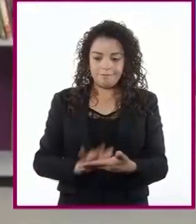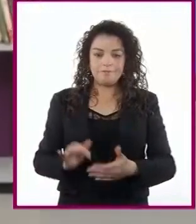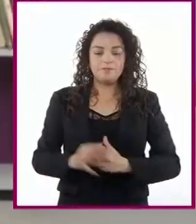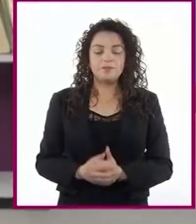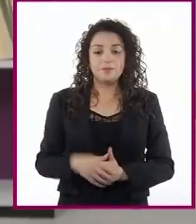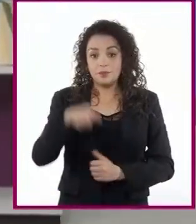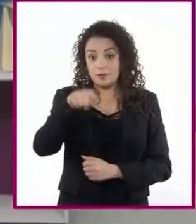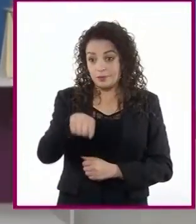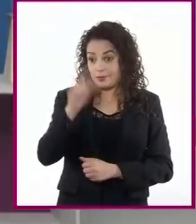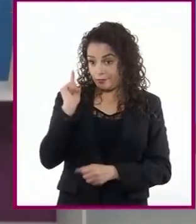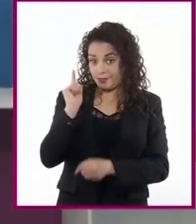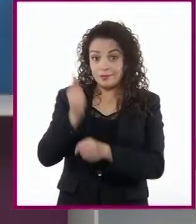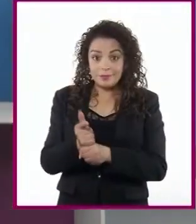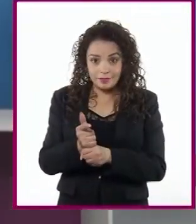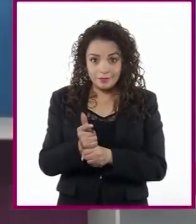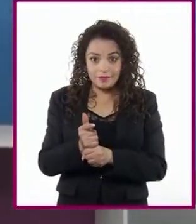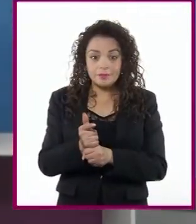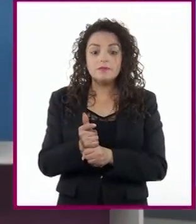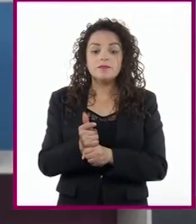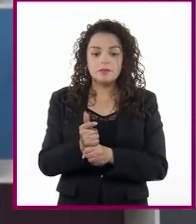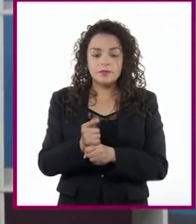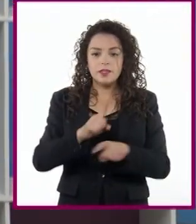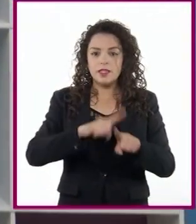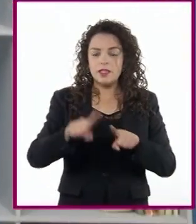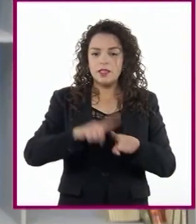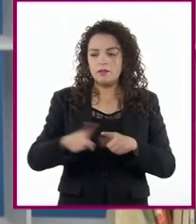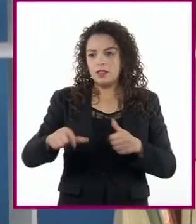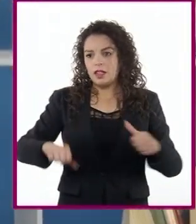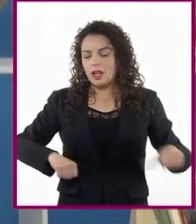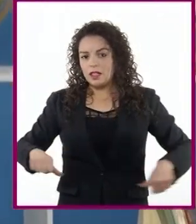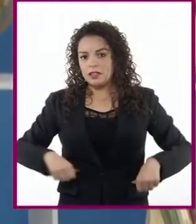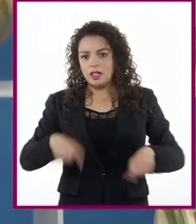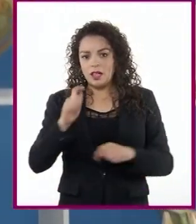Como pudieron darse cuenta, el cese de las actividades bélicas